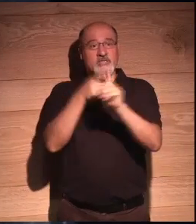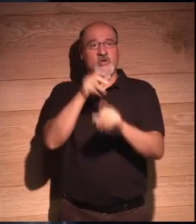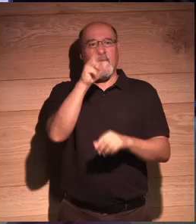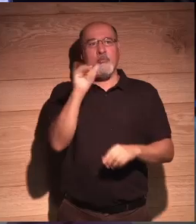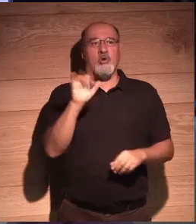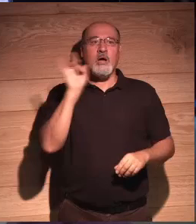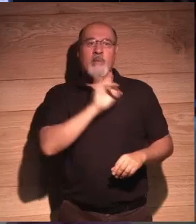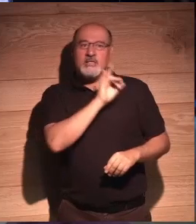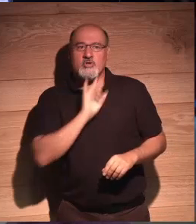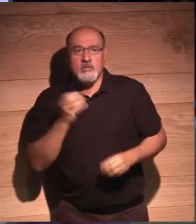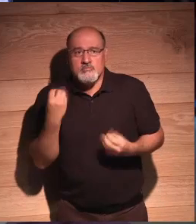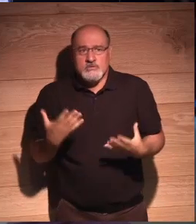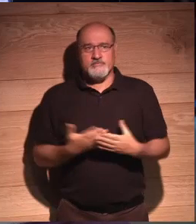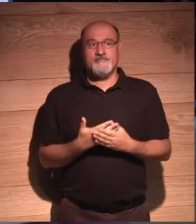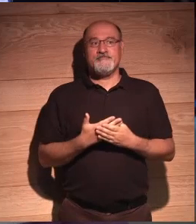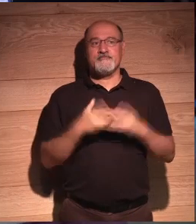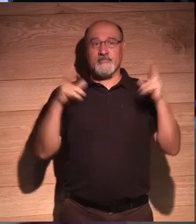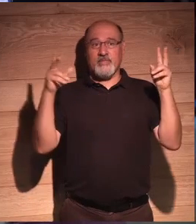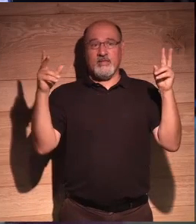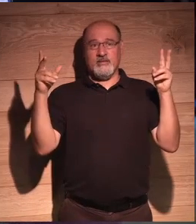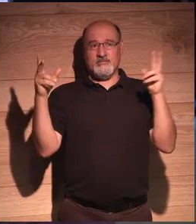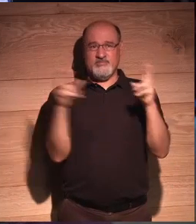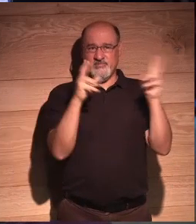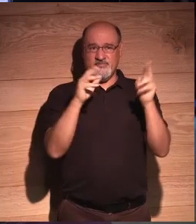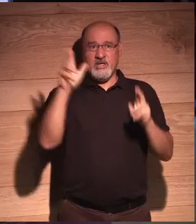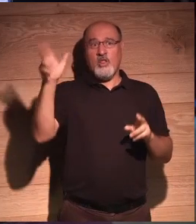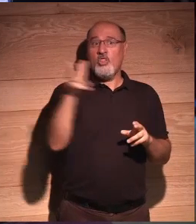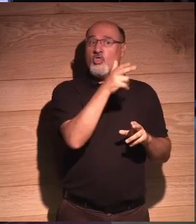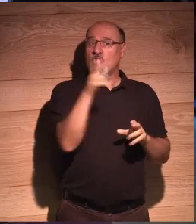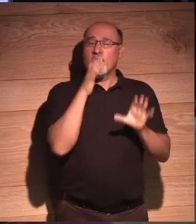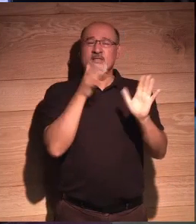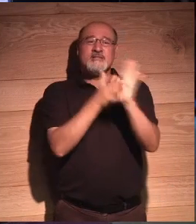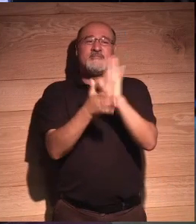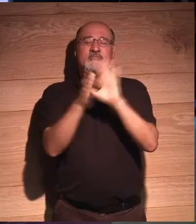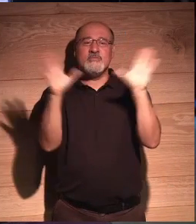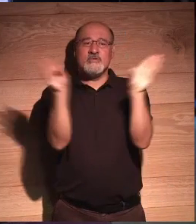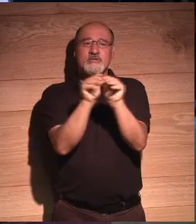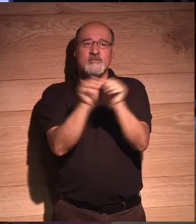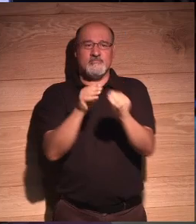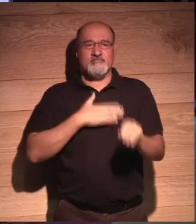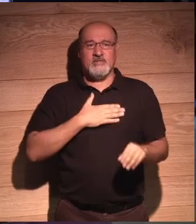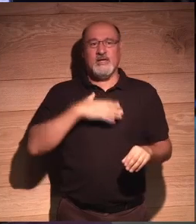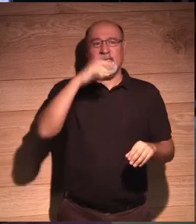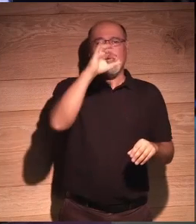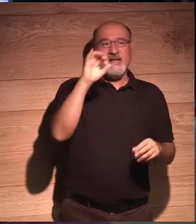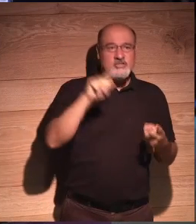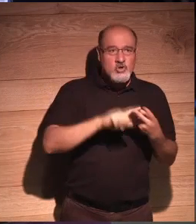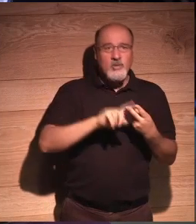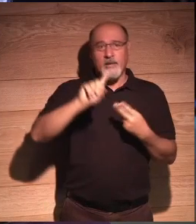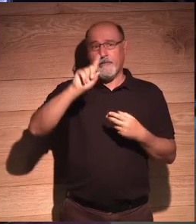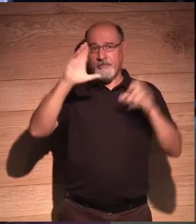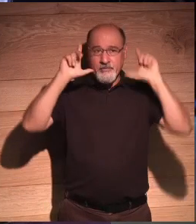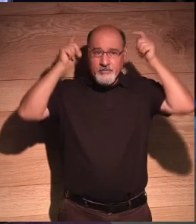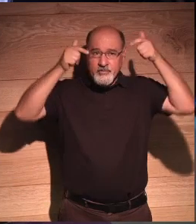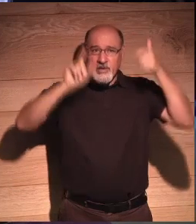apasionante. Nosotros aquí en el documental damos un par de toquecines, ¿no? Con lo que hablamos de Valentina Tereskova, del primer cosmonauta